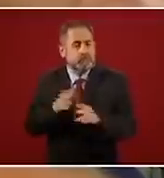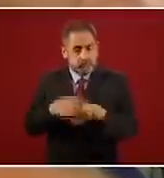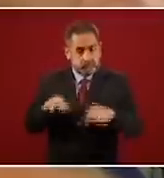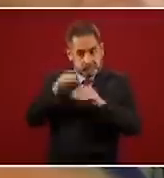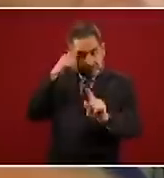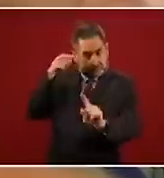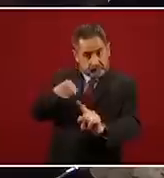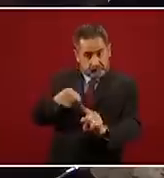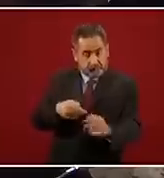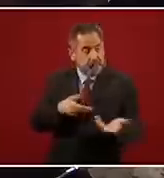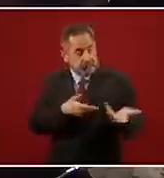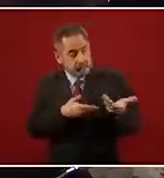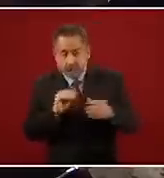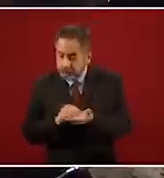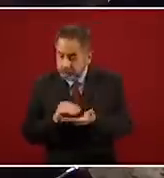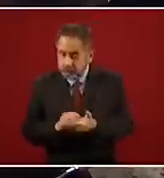esta negociación?